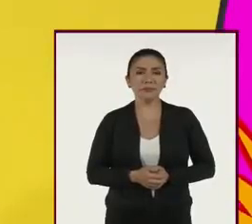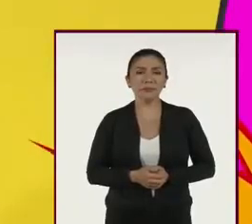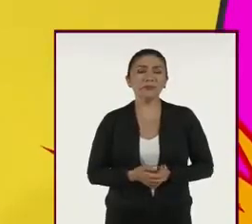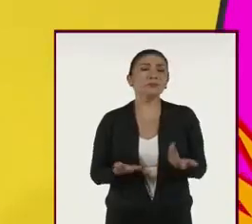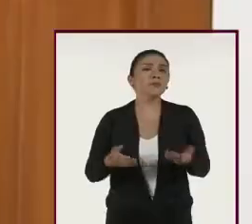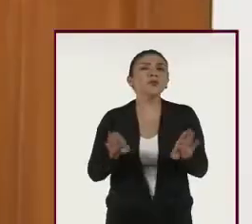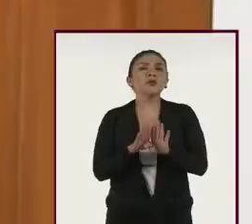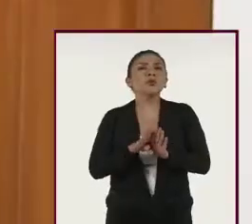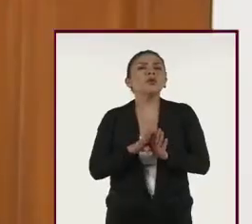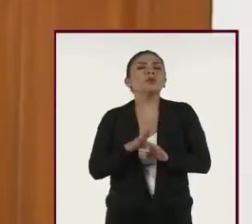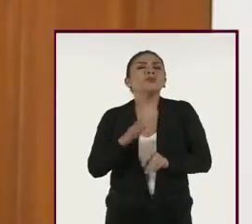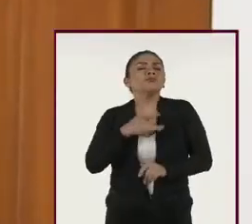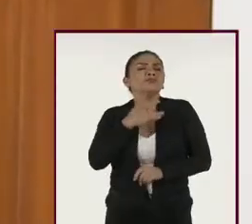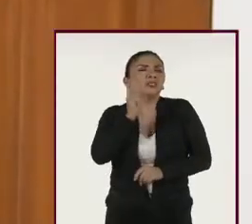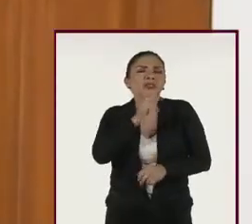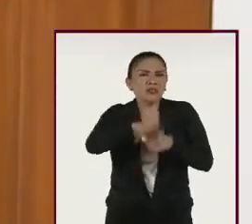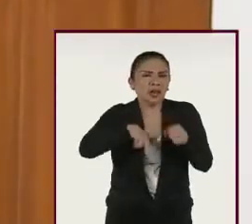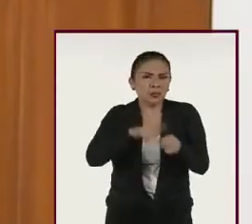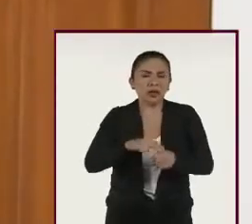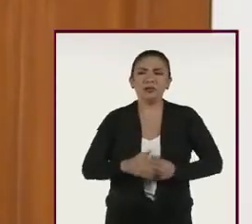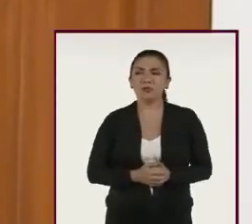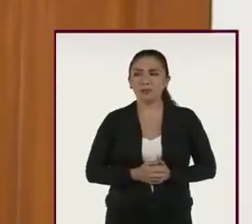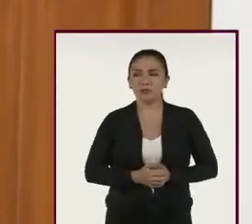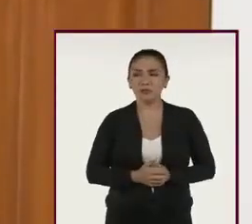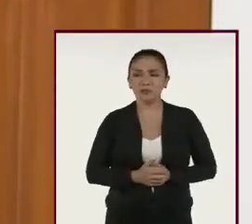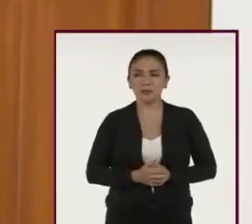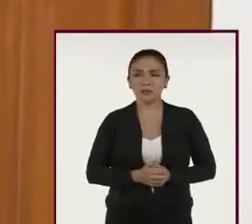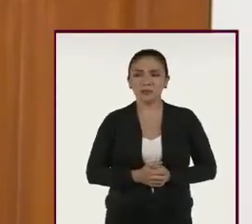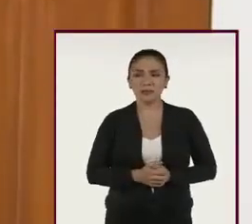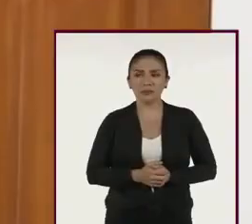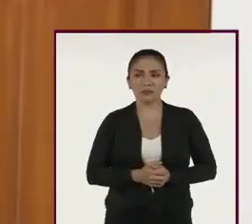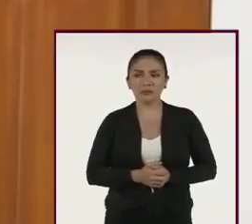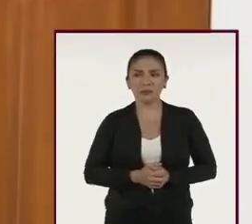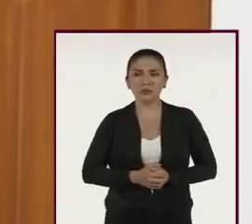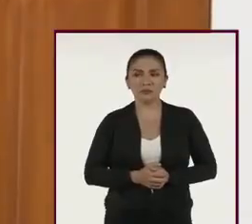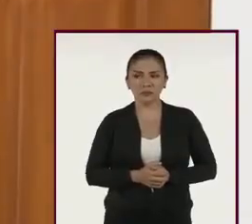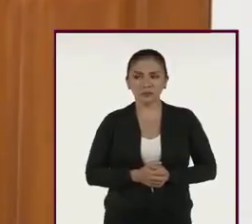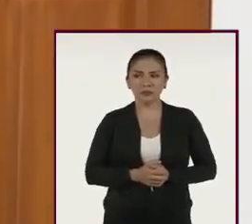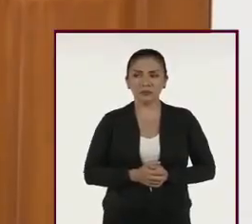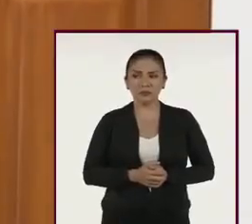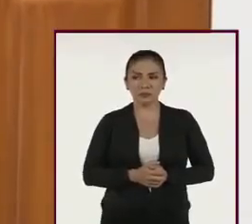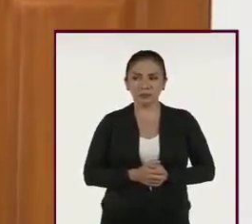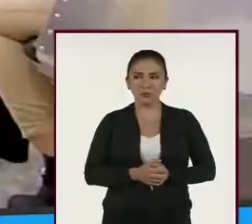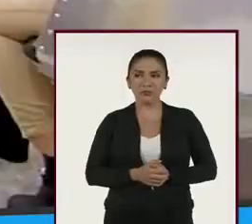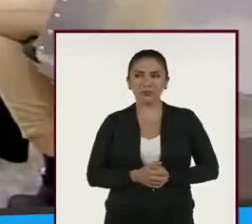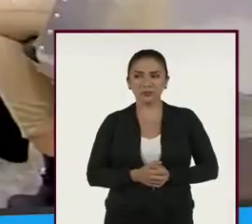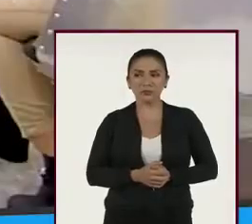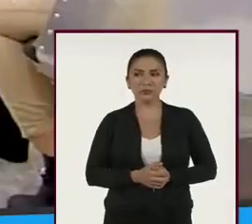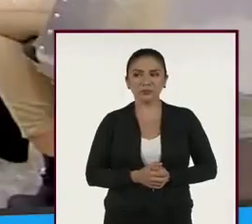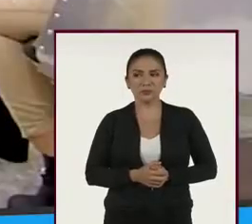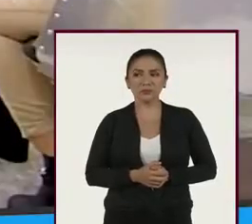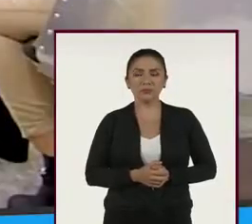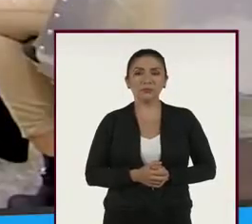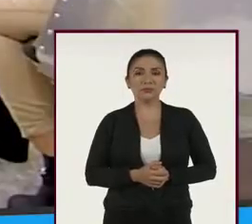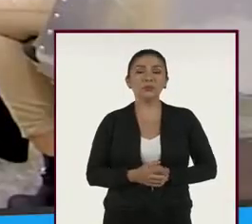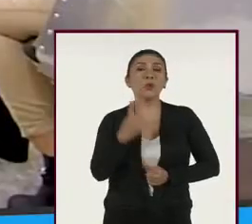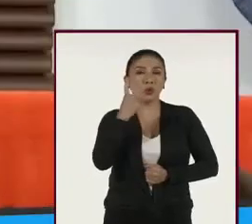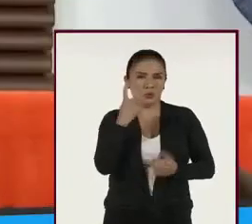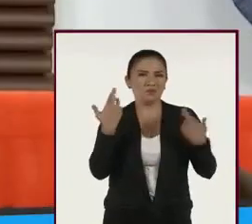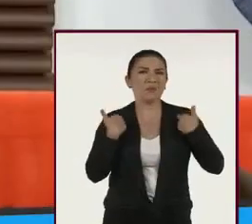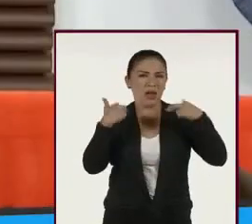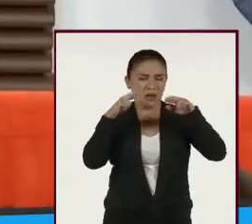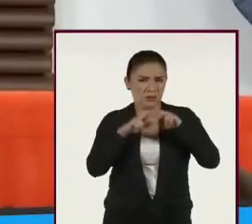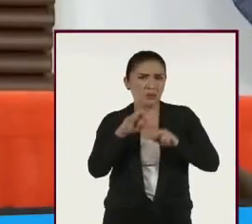parece natural. Hay que tener cuidado con lo que uno sube, los videos, las fotos. un profesor